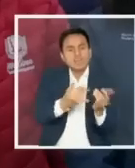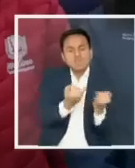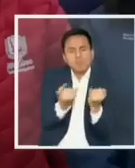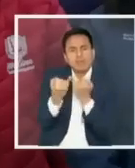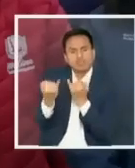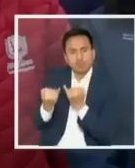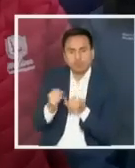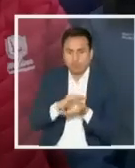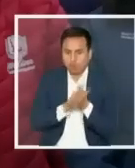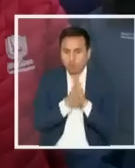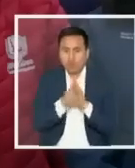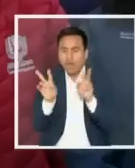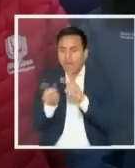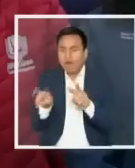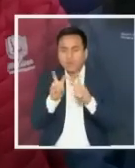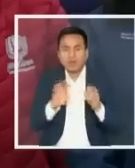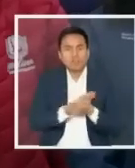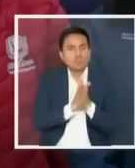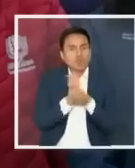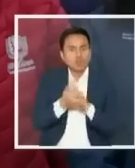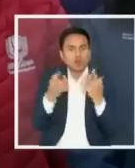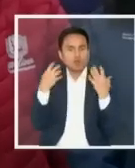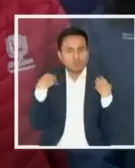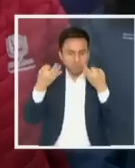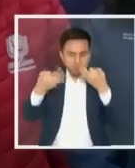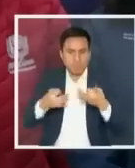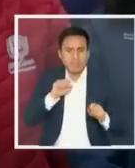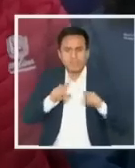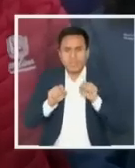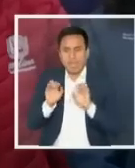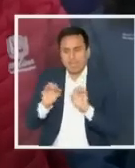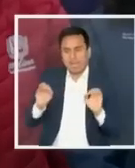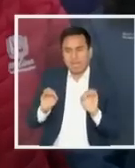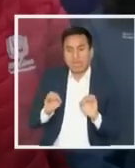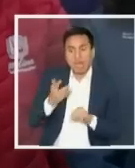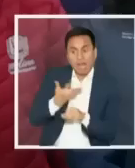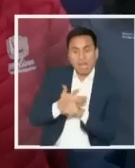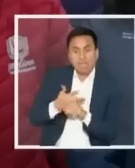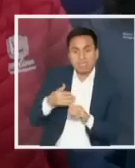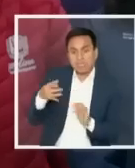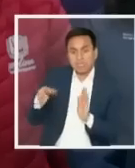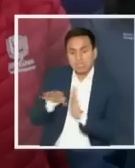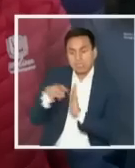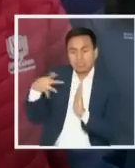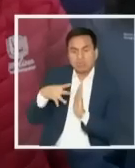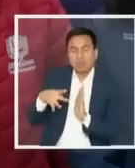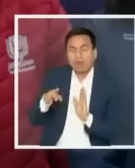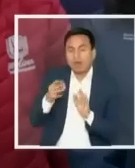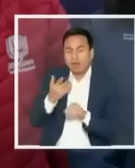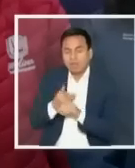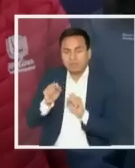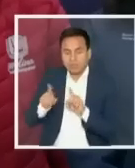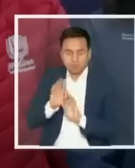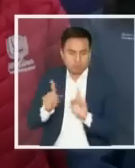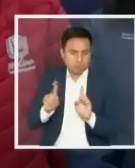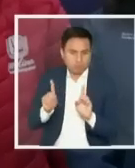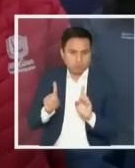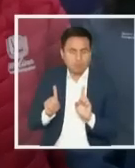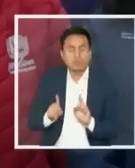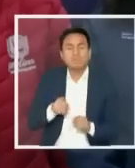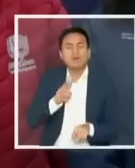pregunta... Y con hartazgo, digamos, porque cómo es la cosa de que nos vamos enterando día a día que más personas